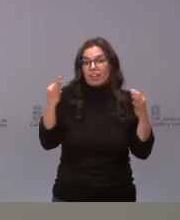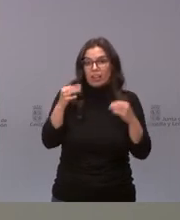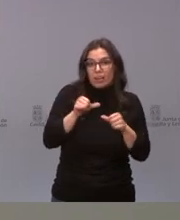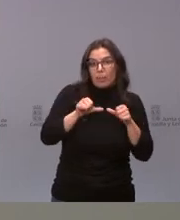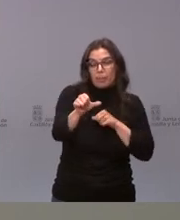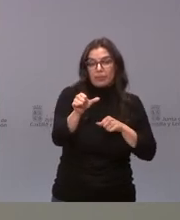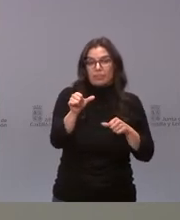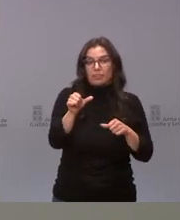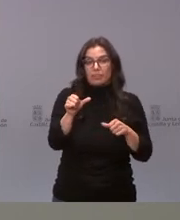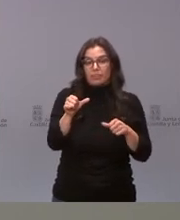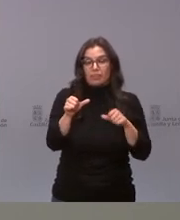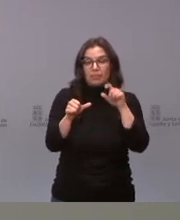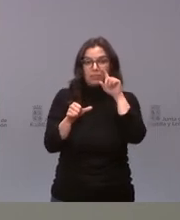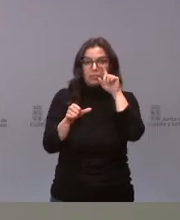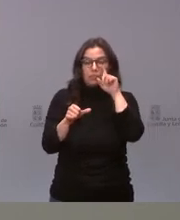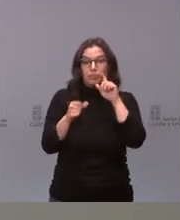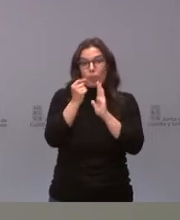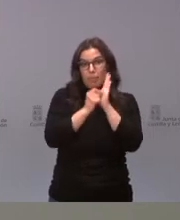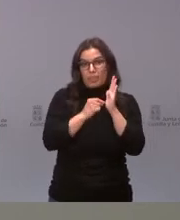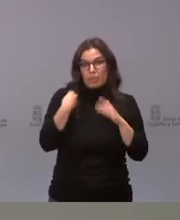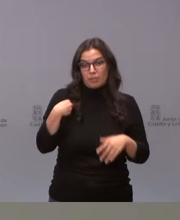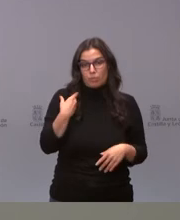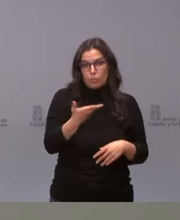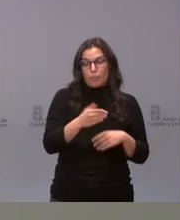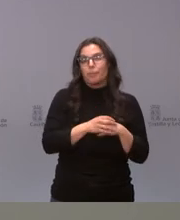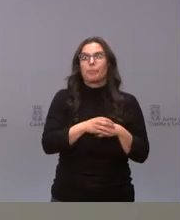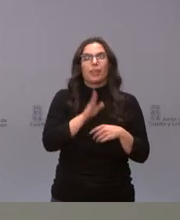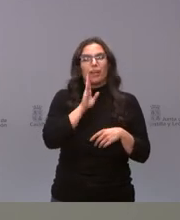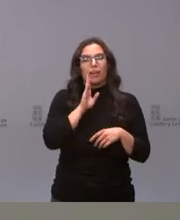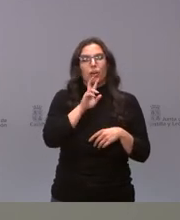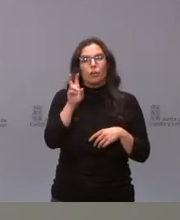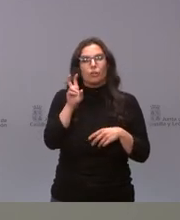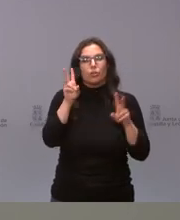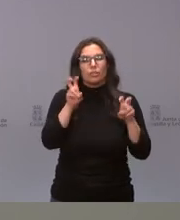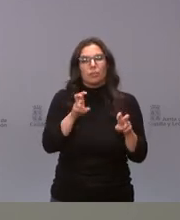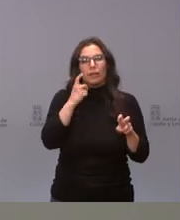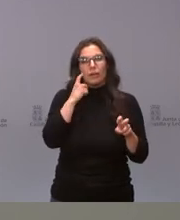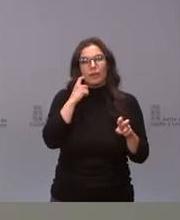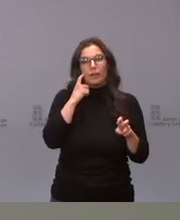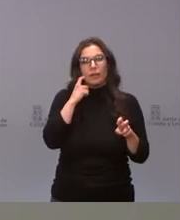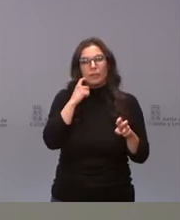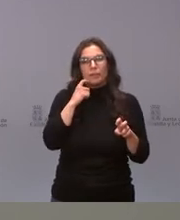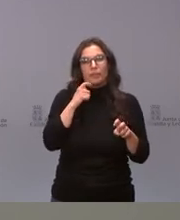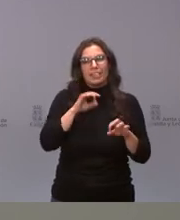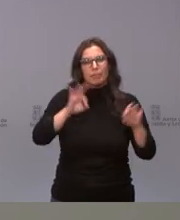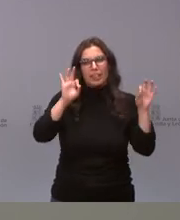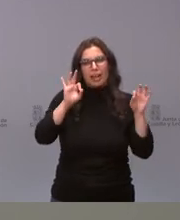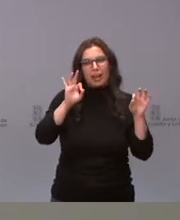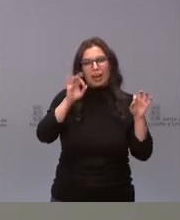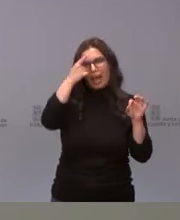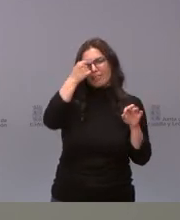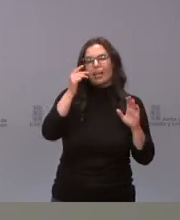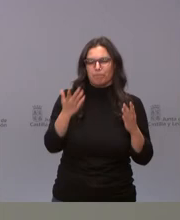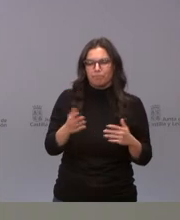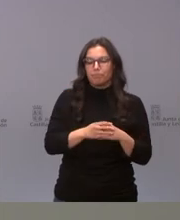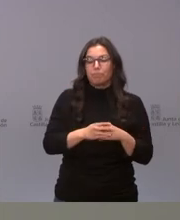relación a esta medida. Y la anterior era si estaba pasando algo especial en Ávila.